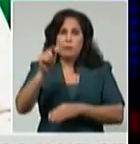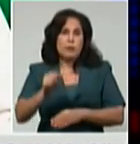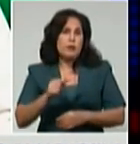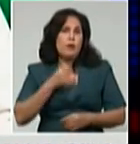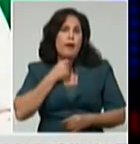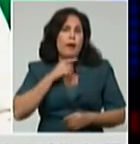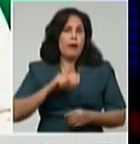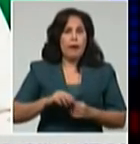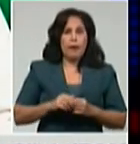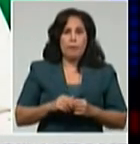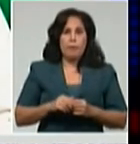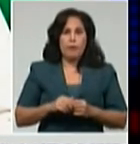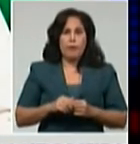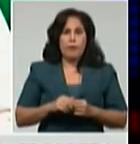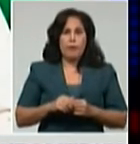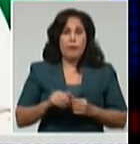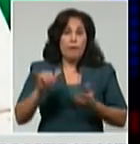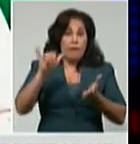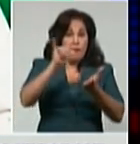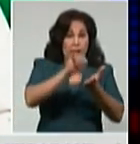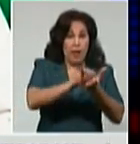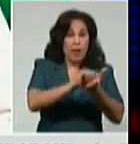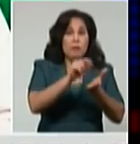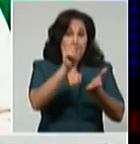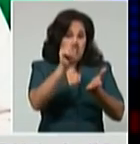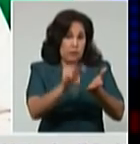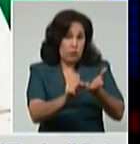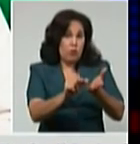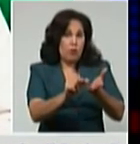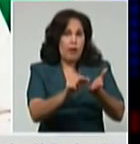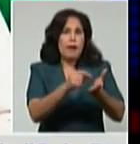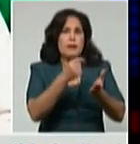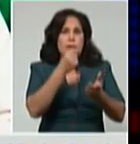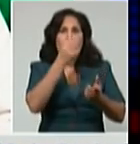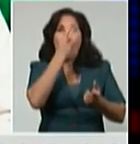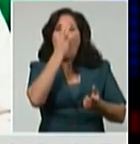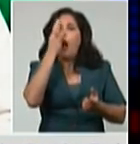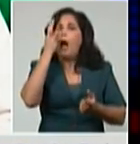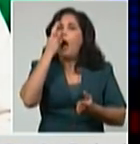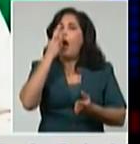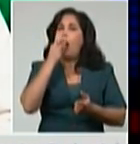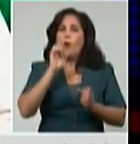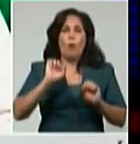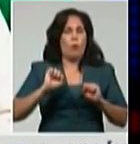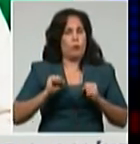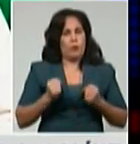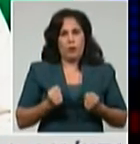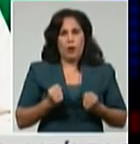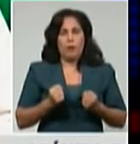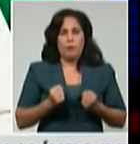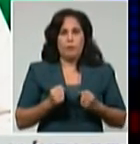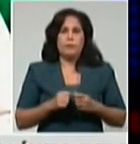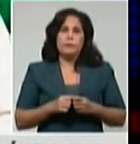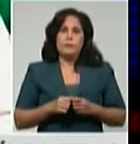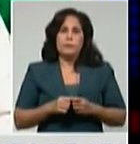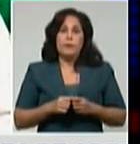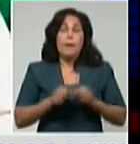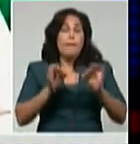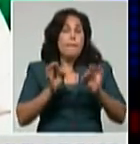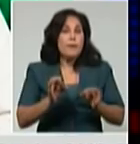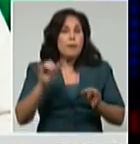los viajeros se le toma la muestra de PCR en tiempo real en el mismo